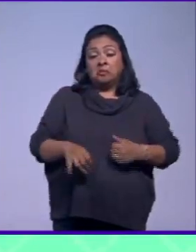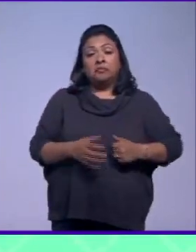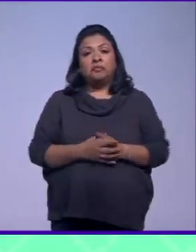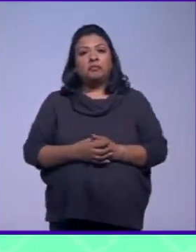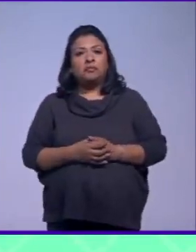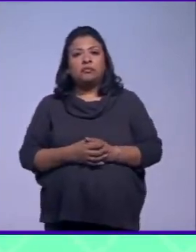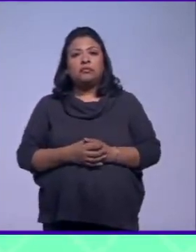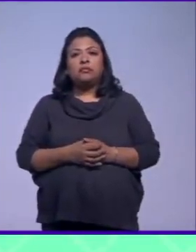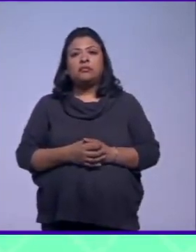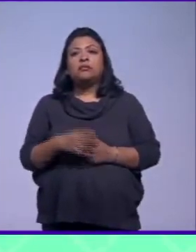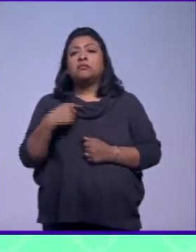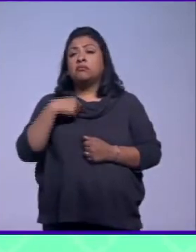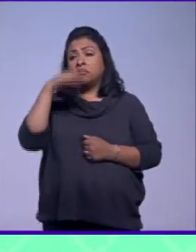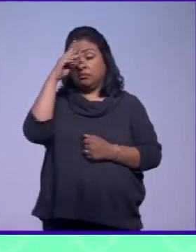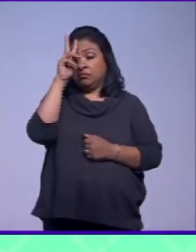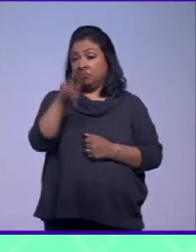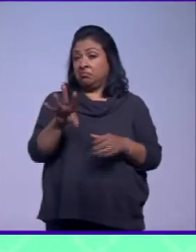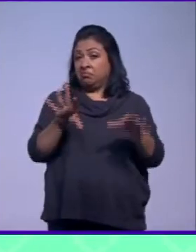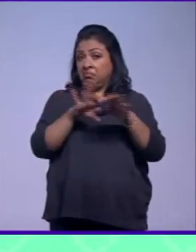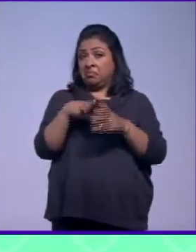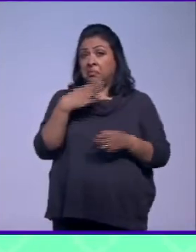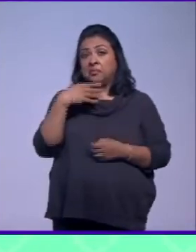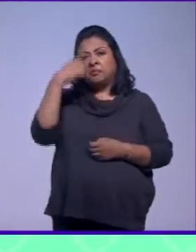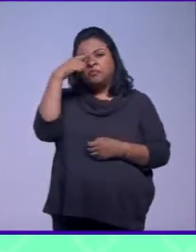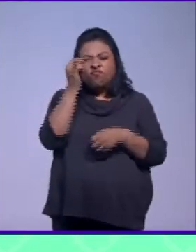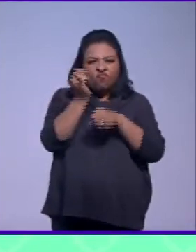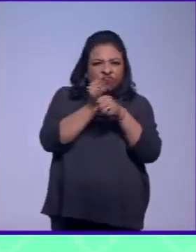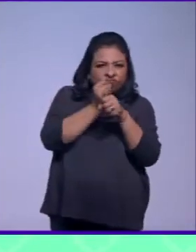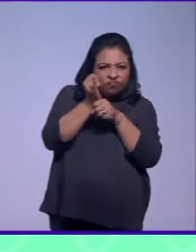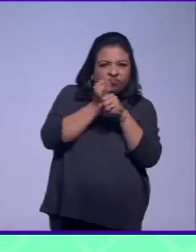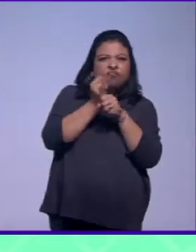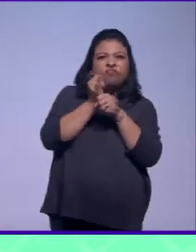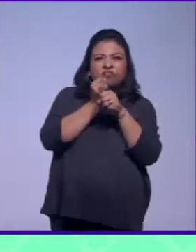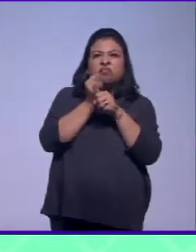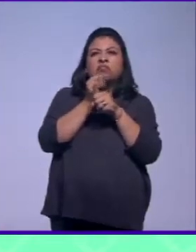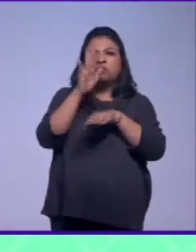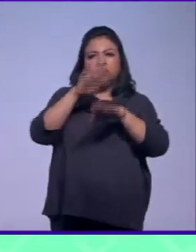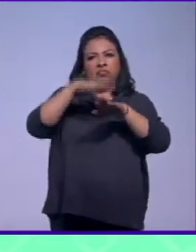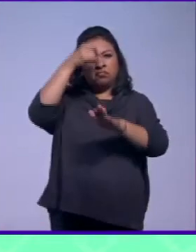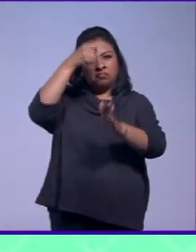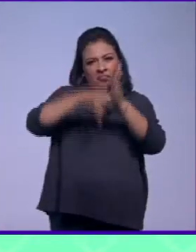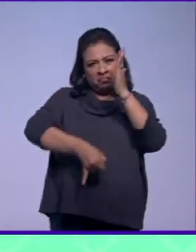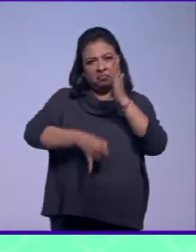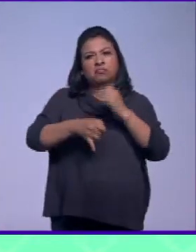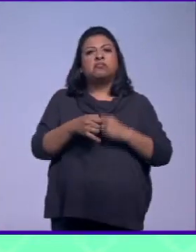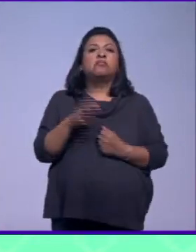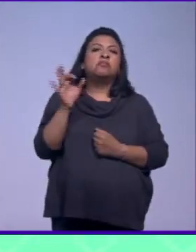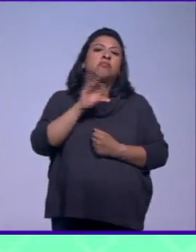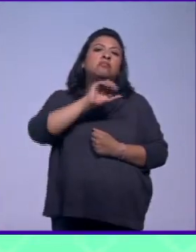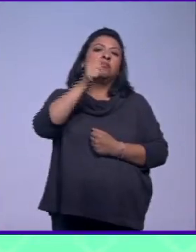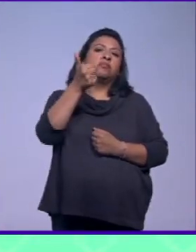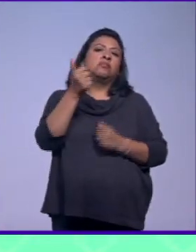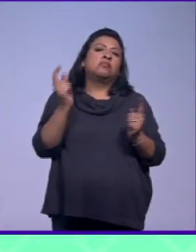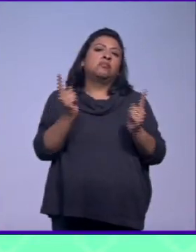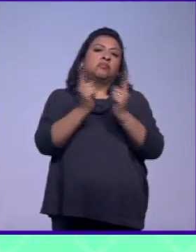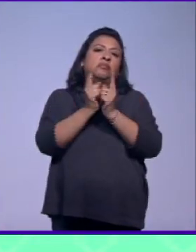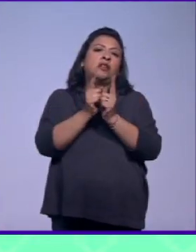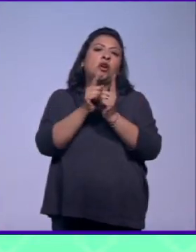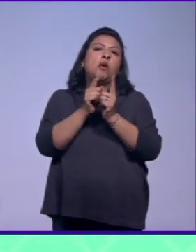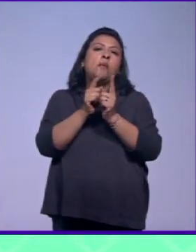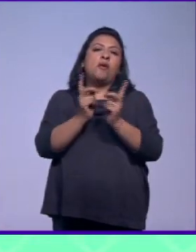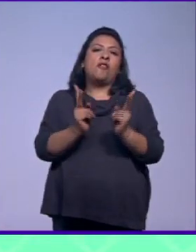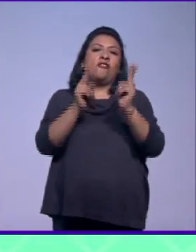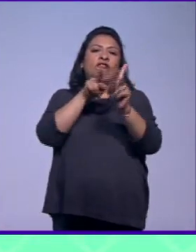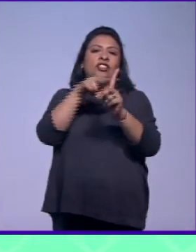me parece muy conveniente para un análisis mucho más profundo tal vez en otro encuentro de visión global